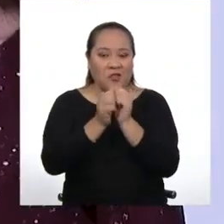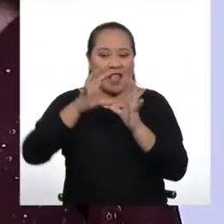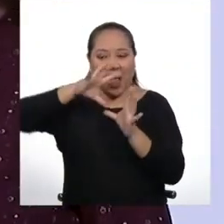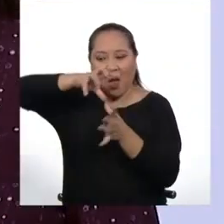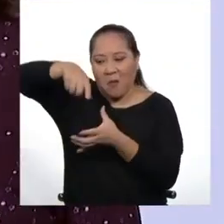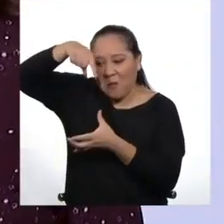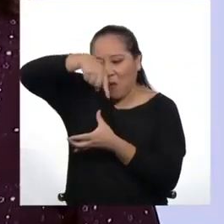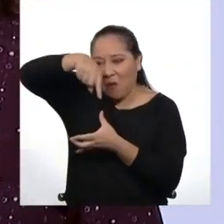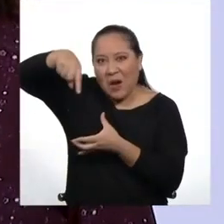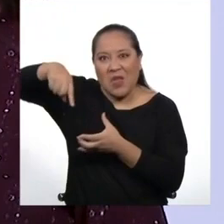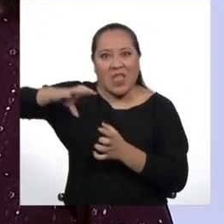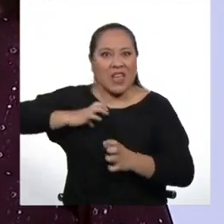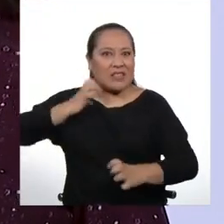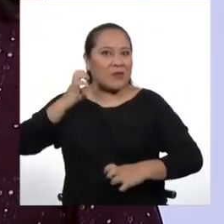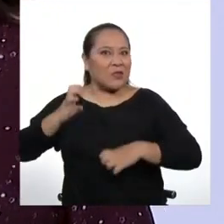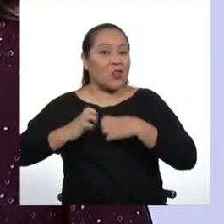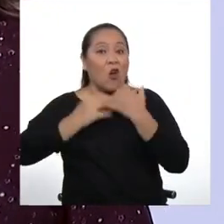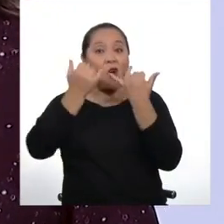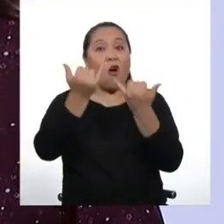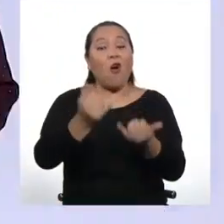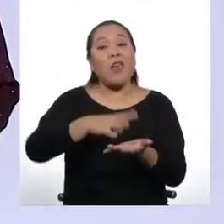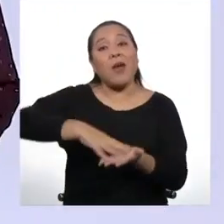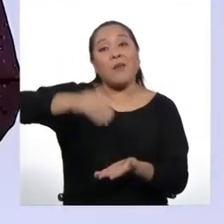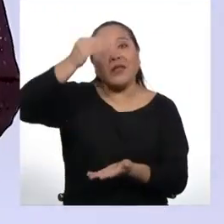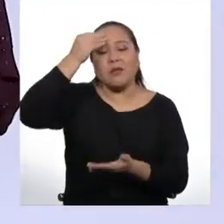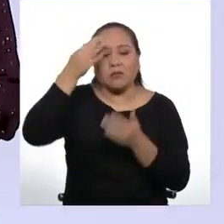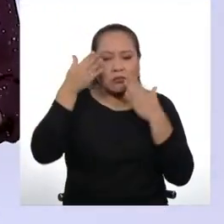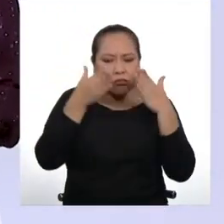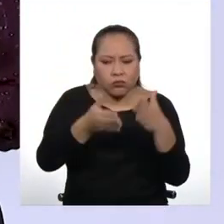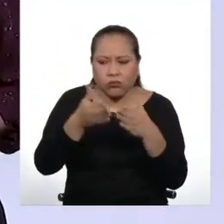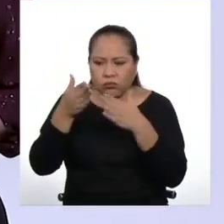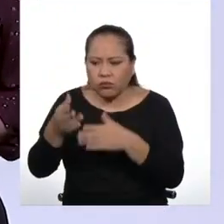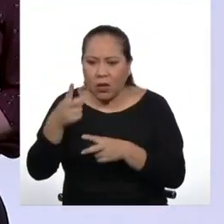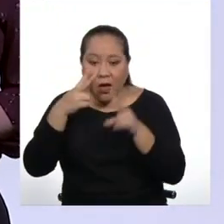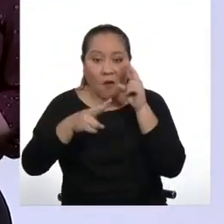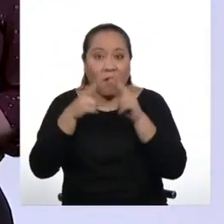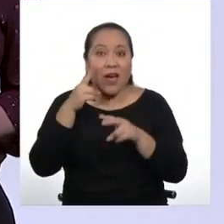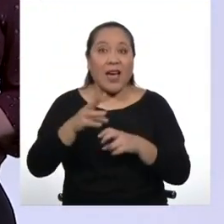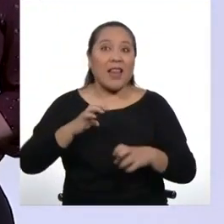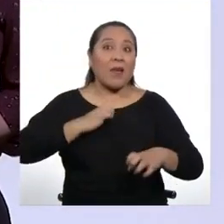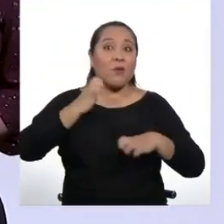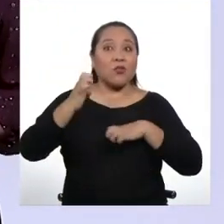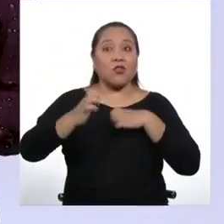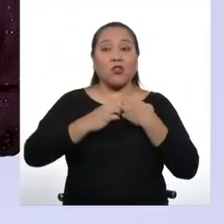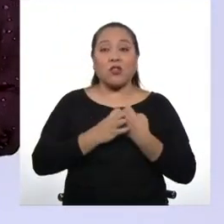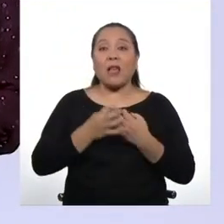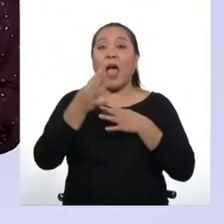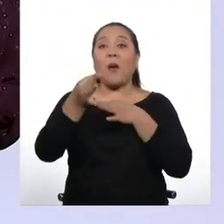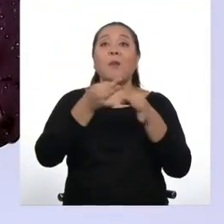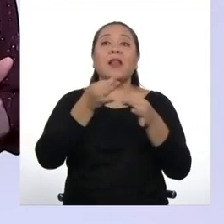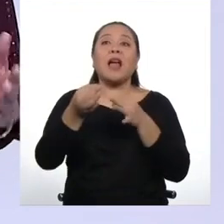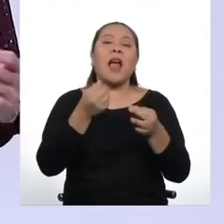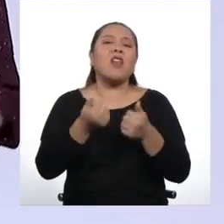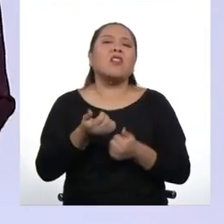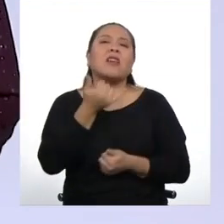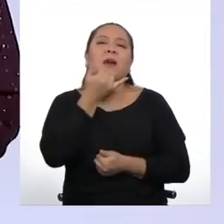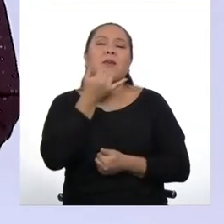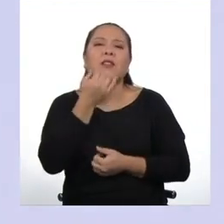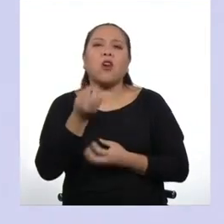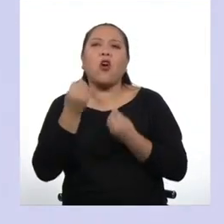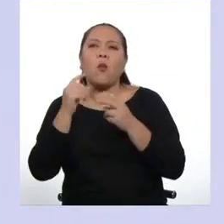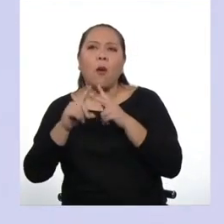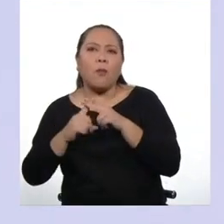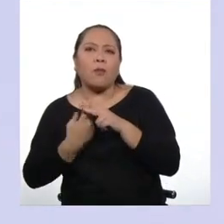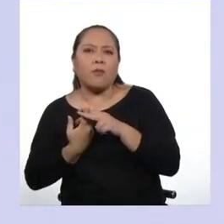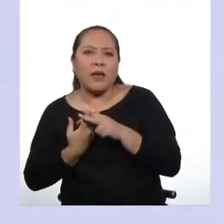emociones. Como dijo Patricia, hoy aprenderemos a reconocer nuestras emociones, explicando las causas y cómo se